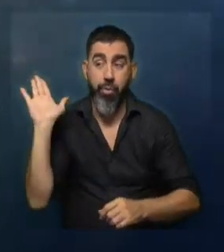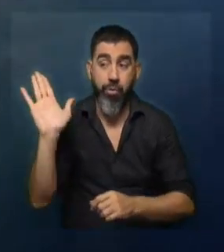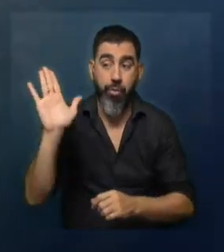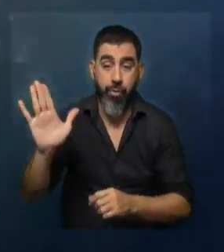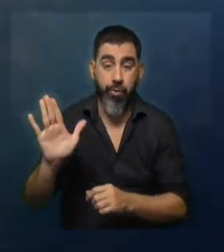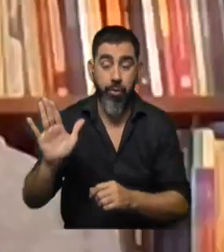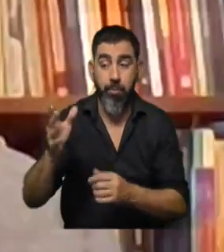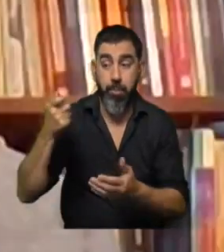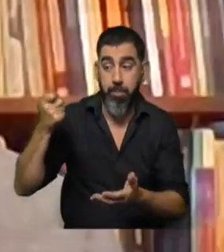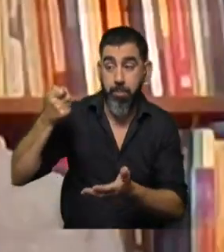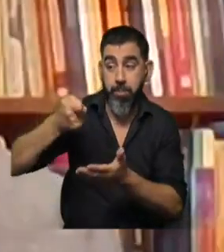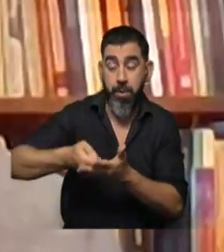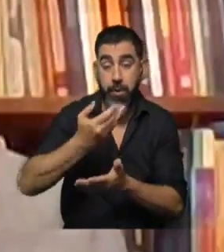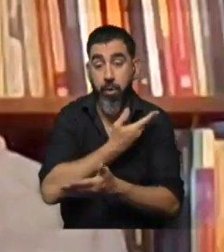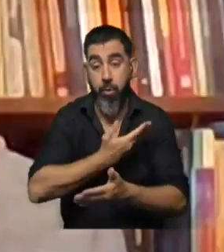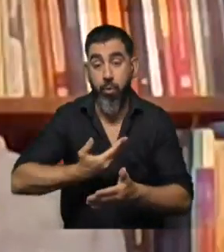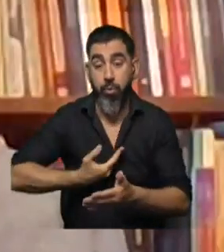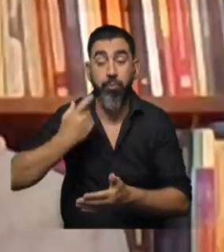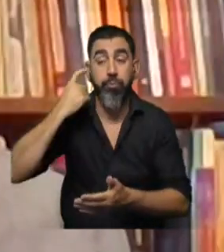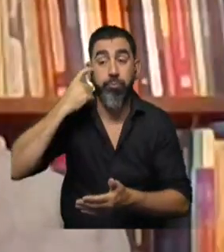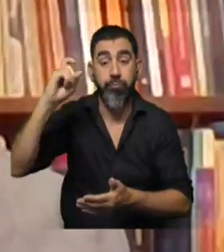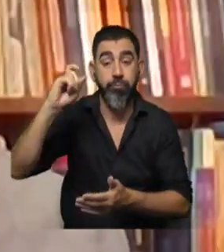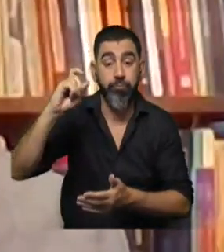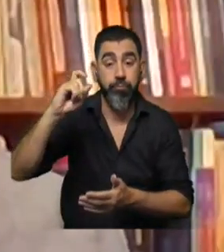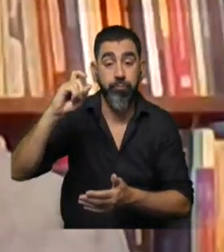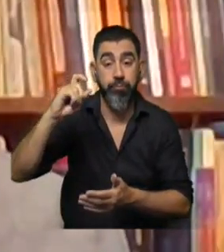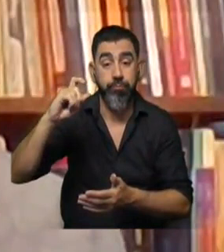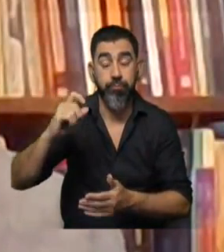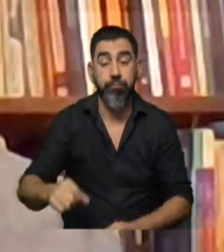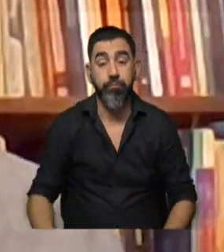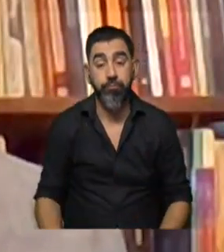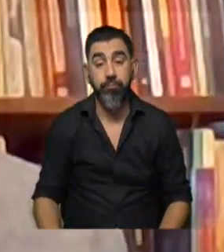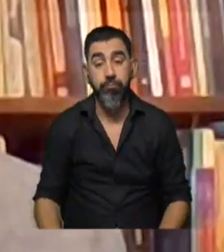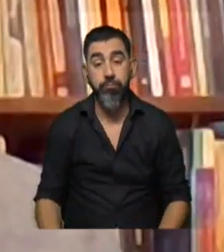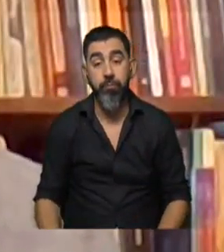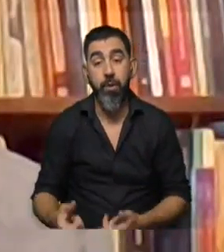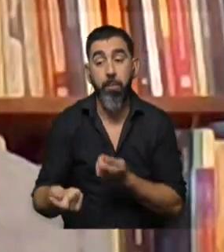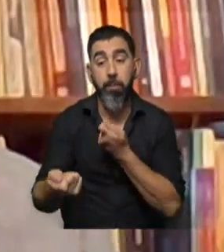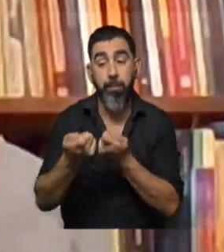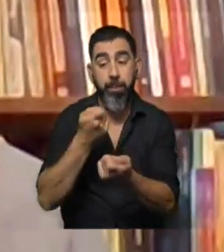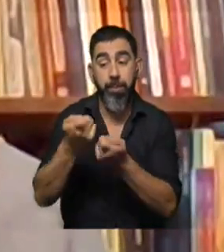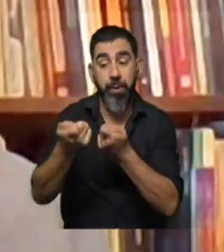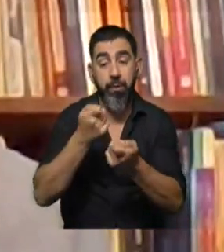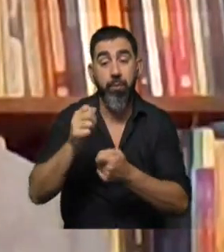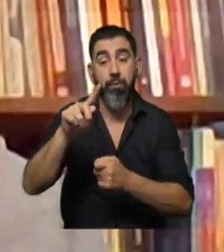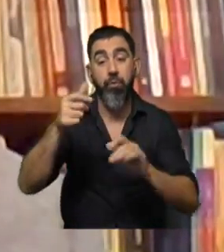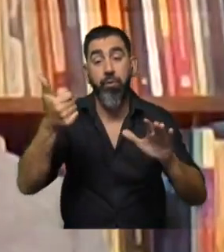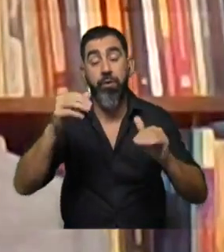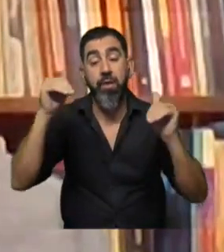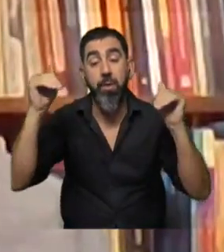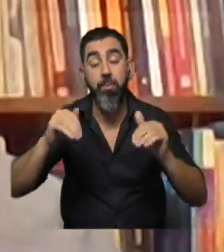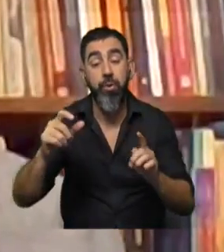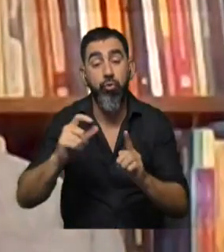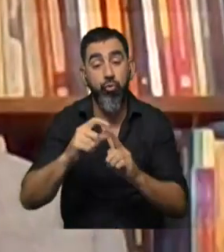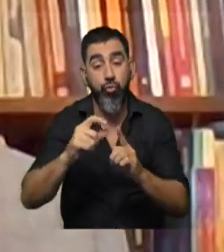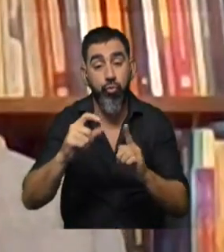para ser cubierto el gobierno plantea la necesidad de tomar un endeudamiento de 160 millones